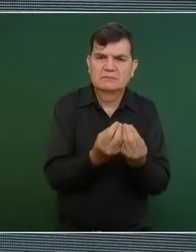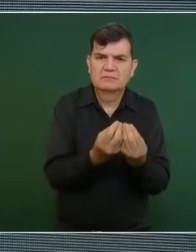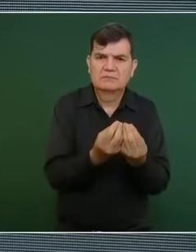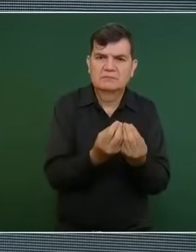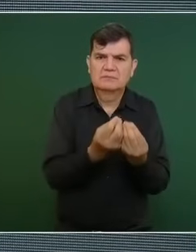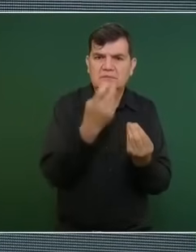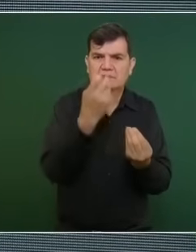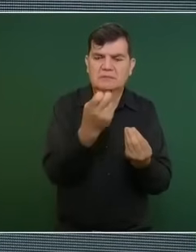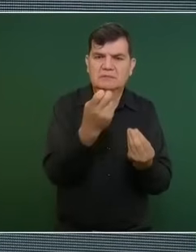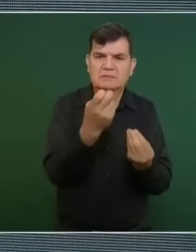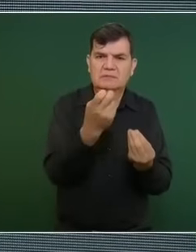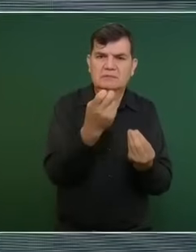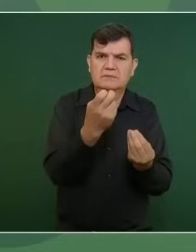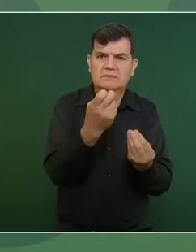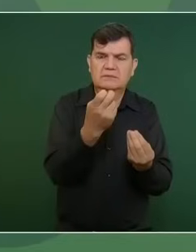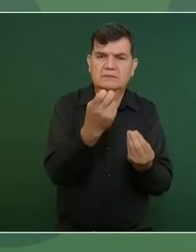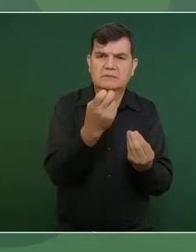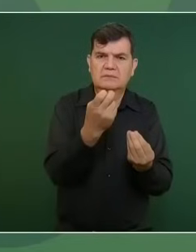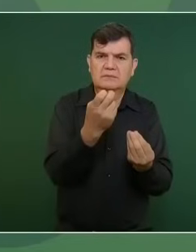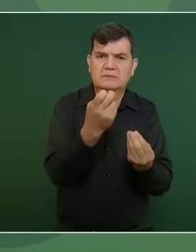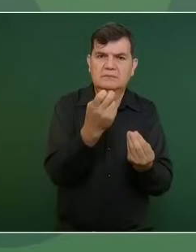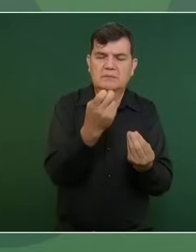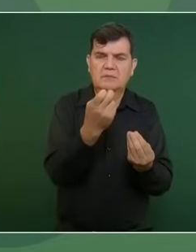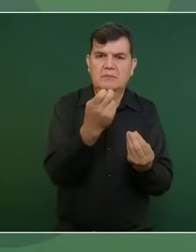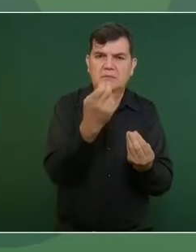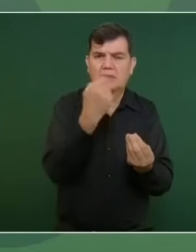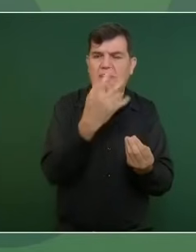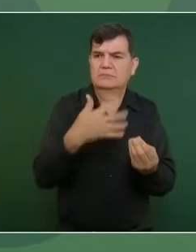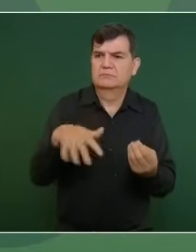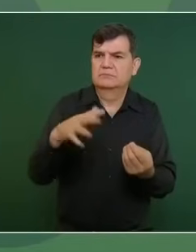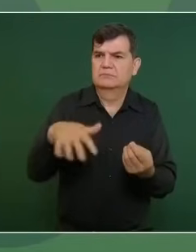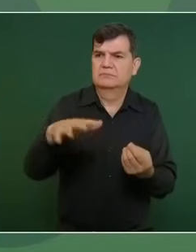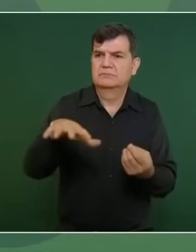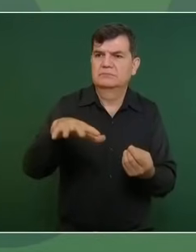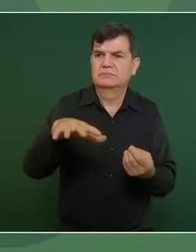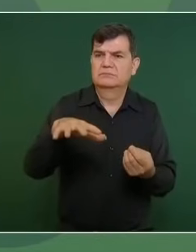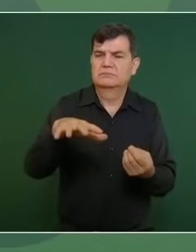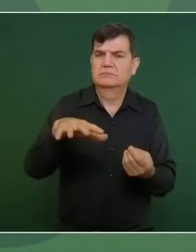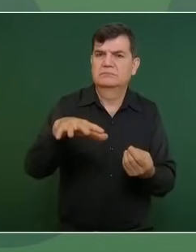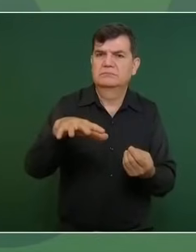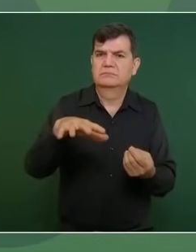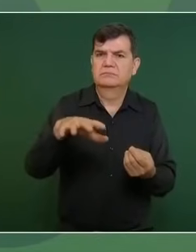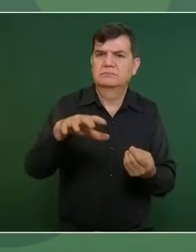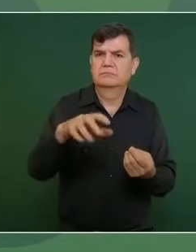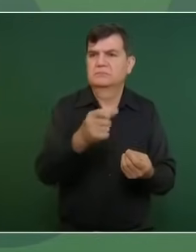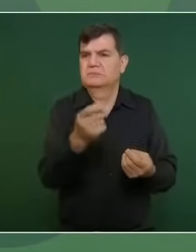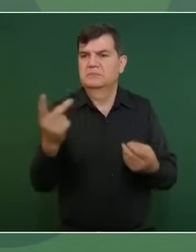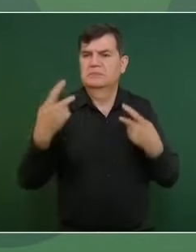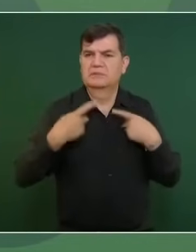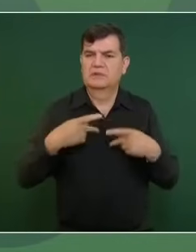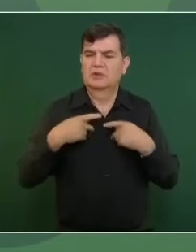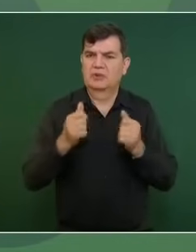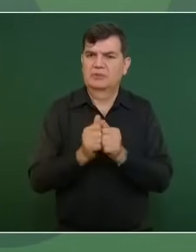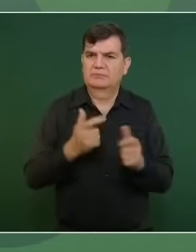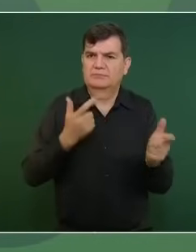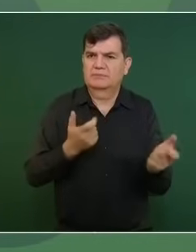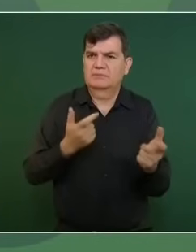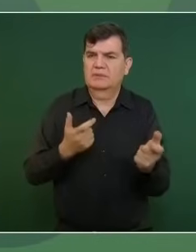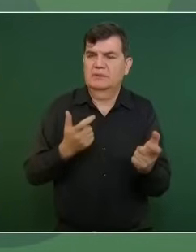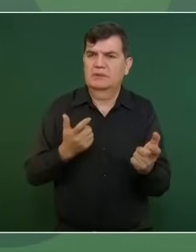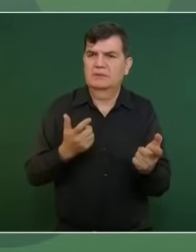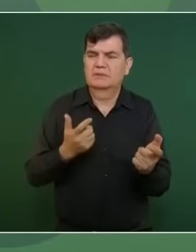fueron a buscar a gente armada